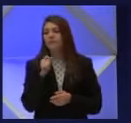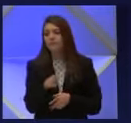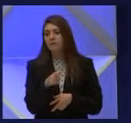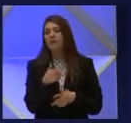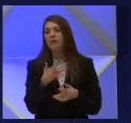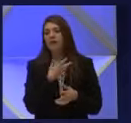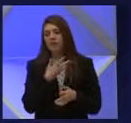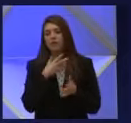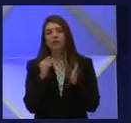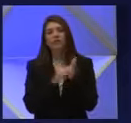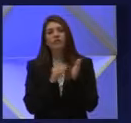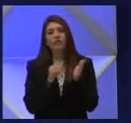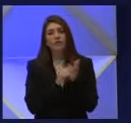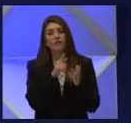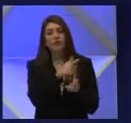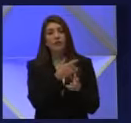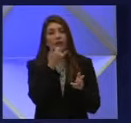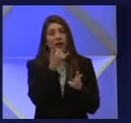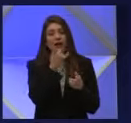errores